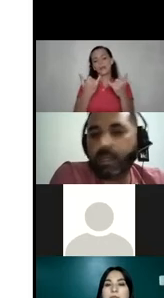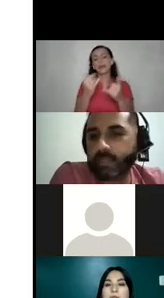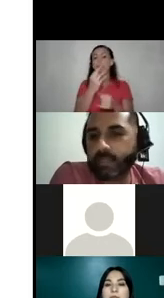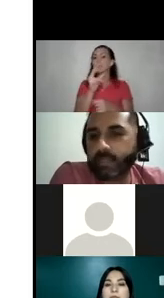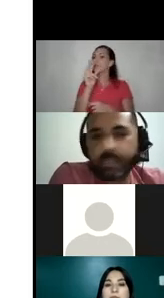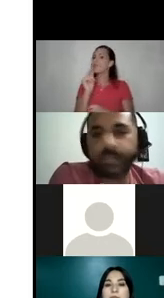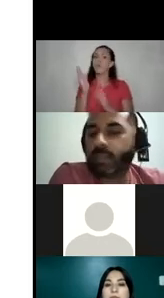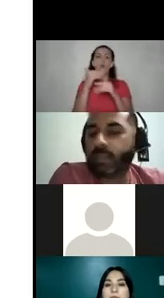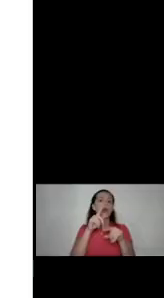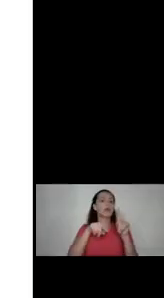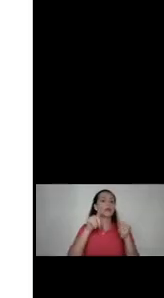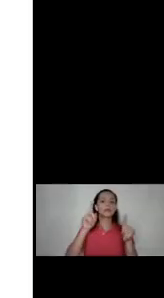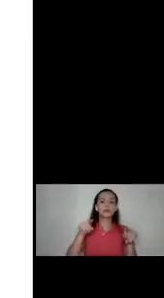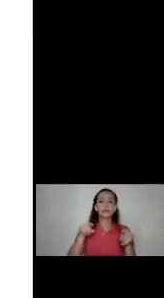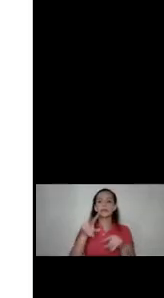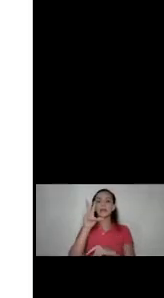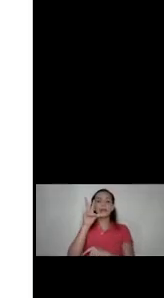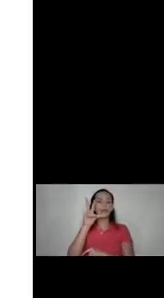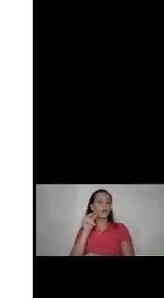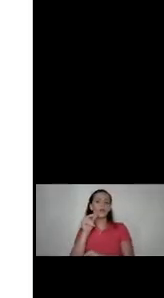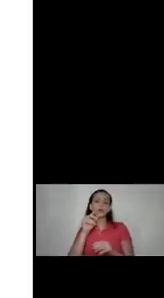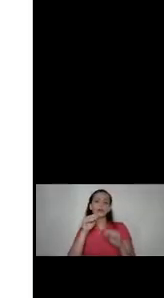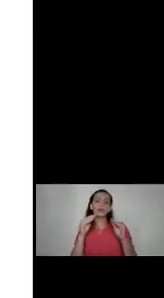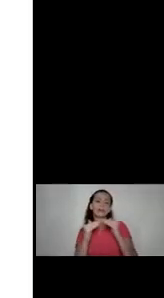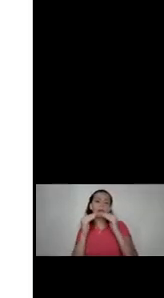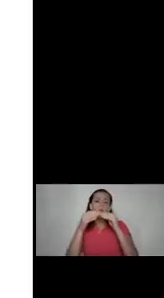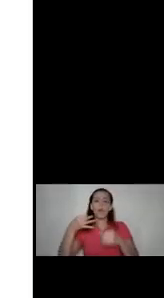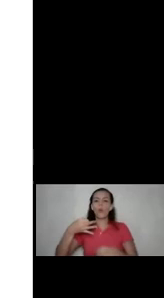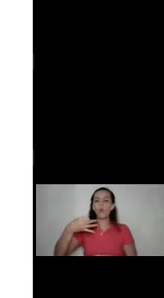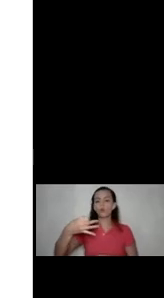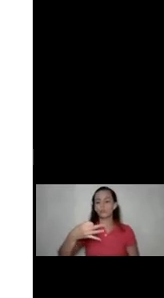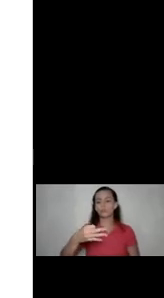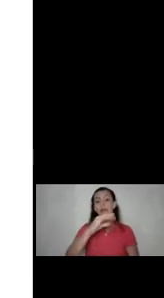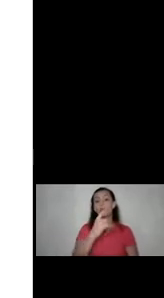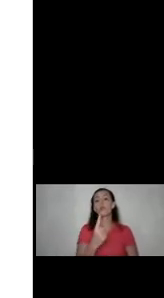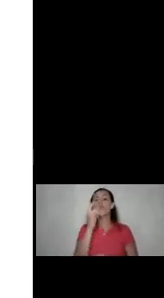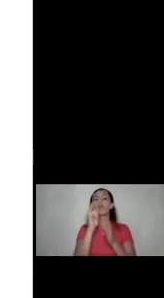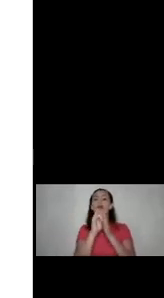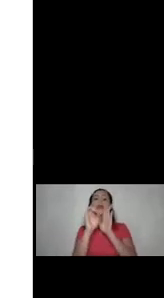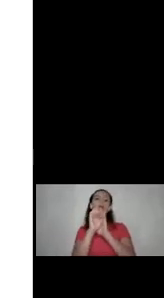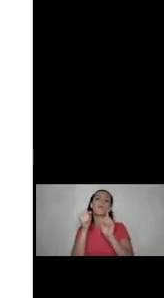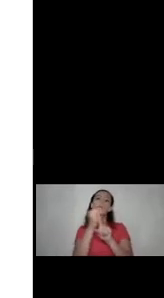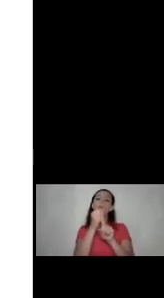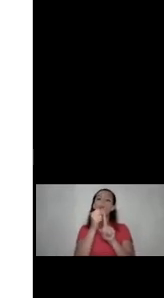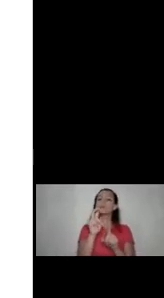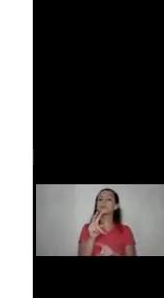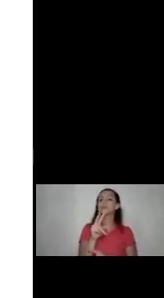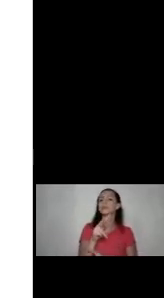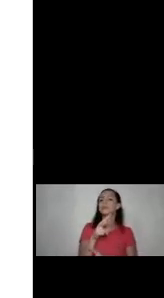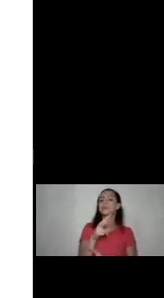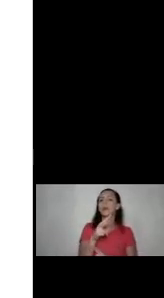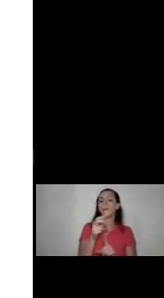hay estadísticas y que no se miden constantemente y una de esas es, por ejemplo, la violencia secundaria, la victimización